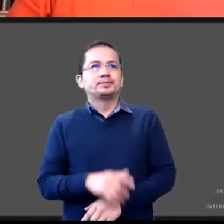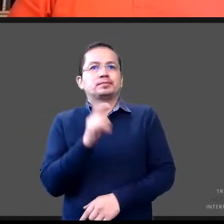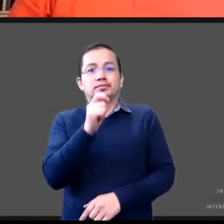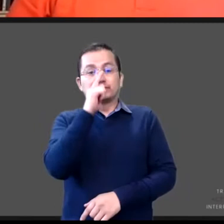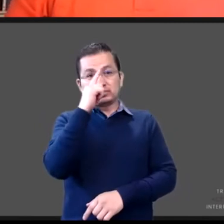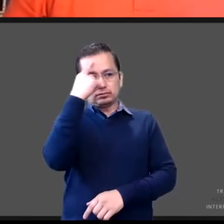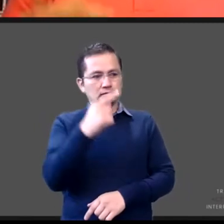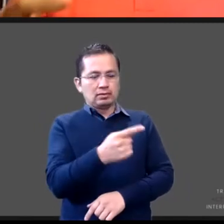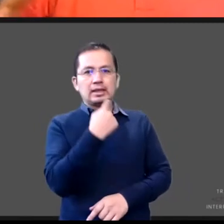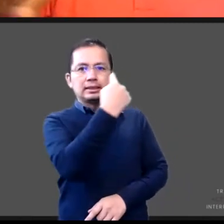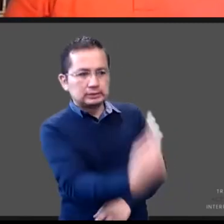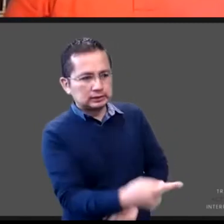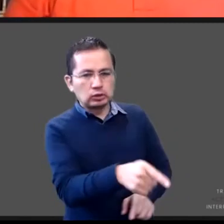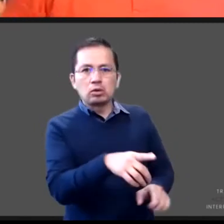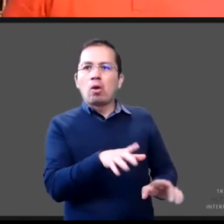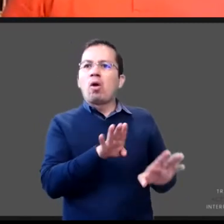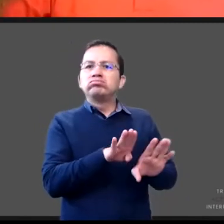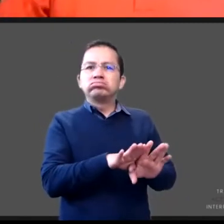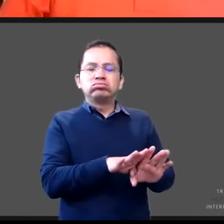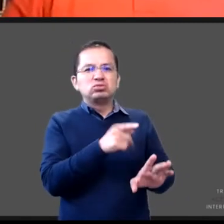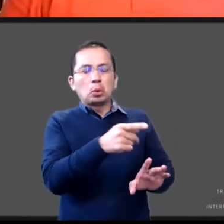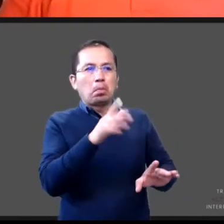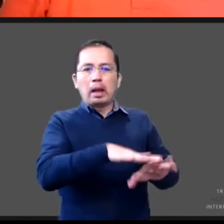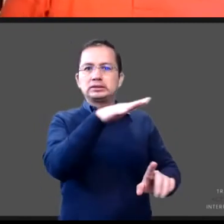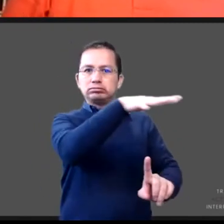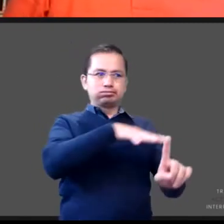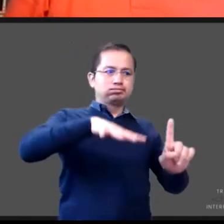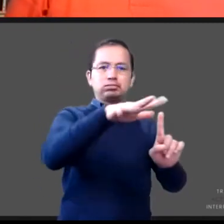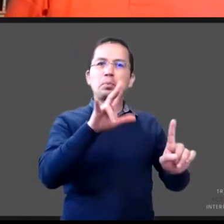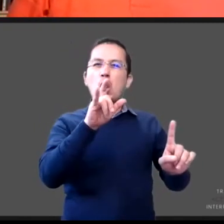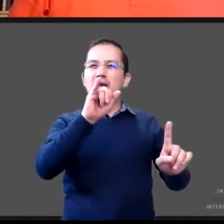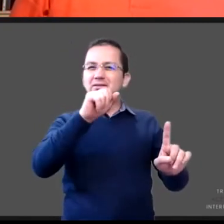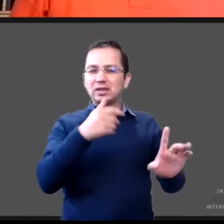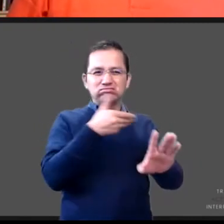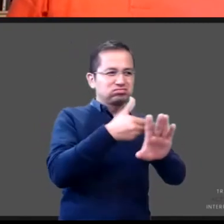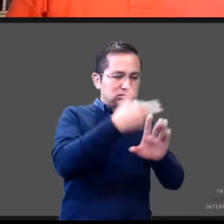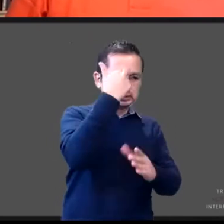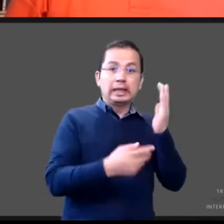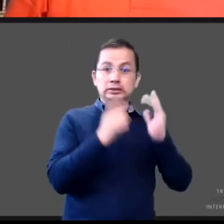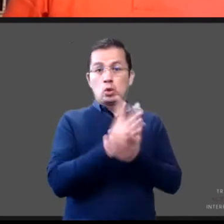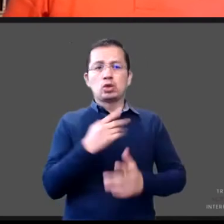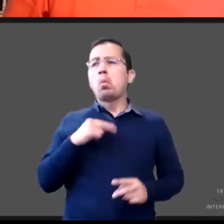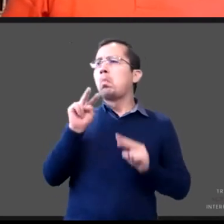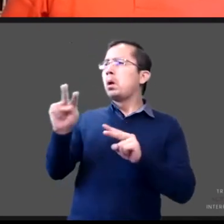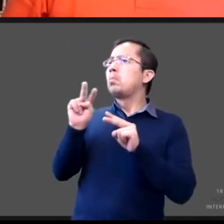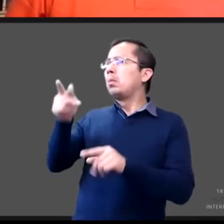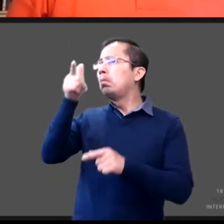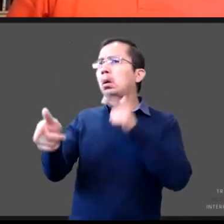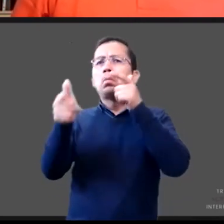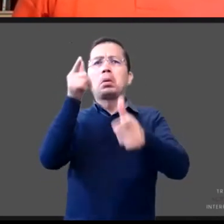nada más a ver a personas pelear, ¿no? O a verla en los medios de comunicación, sino a una serie de circunstancias que